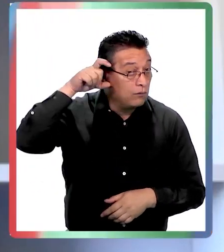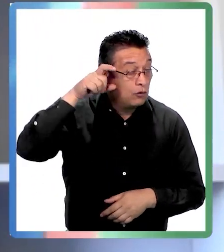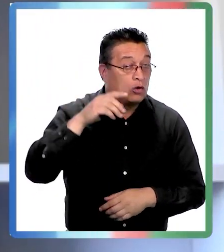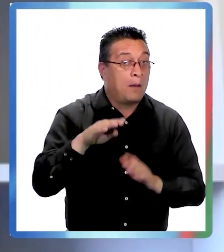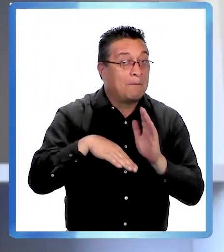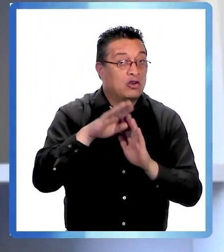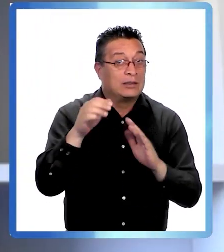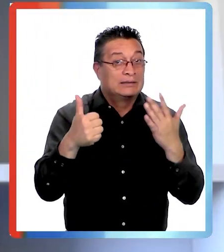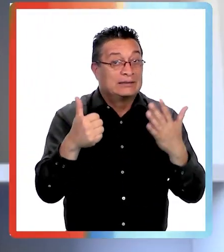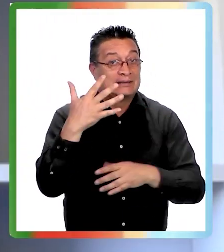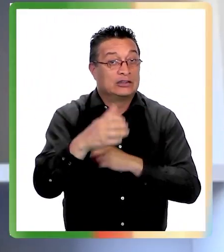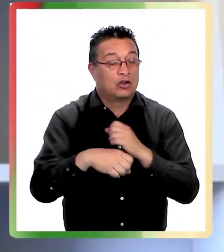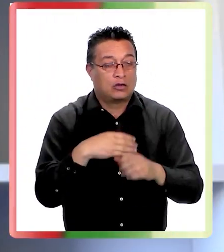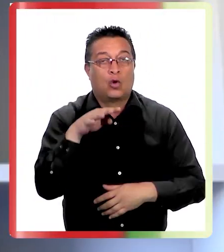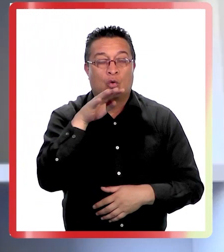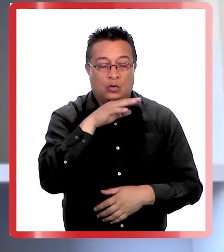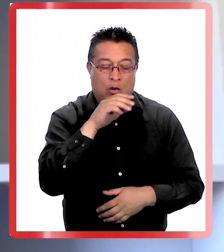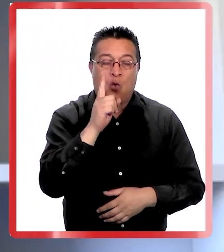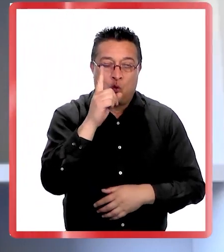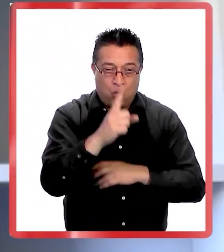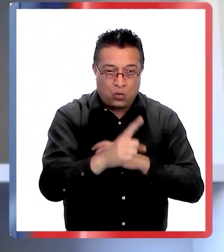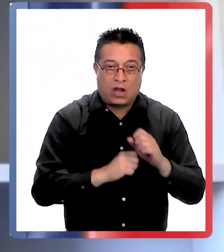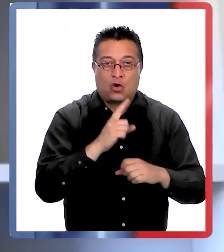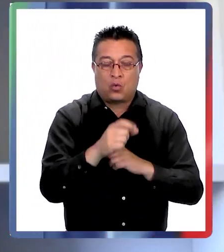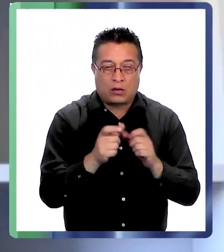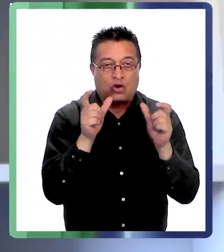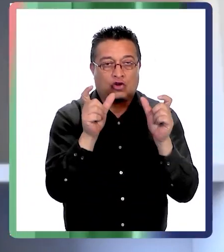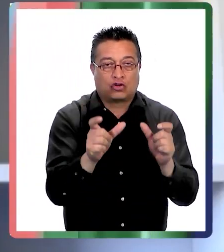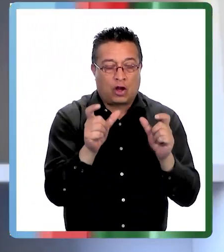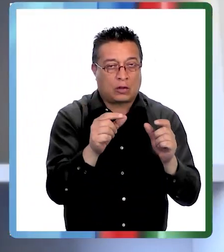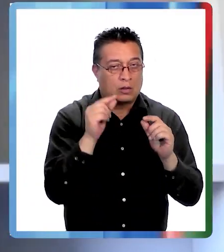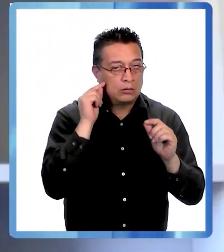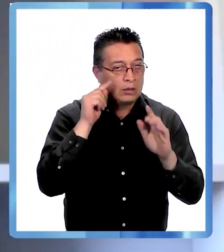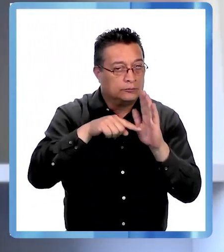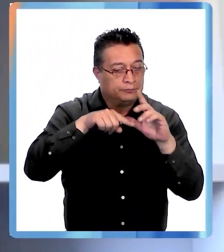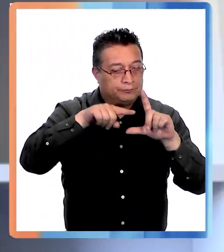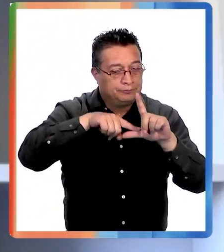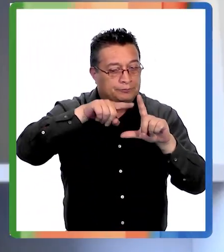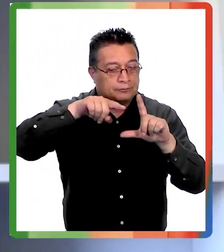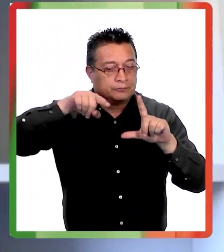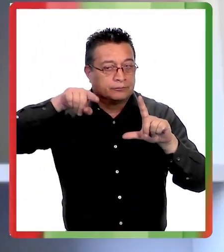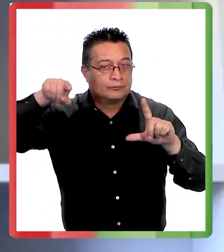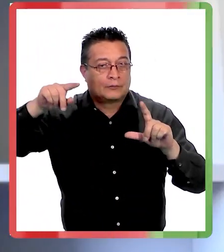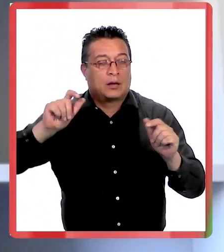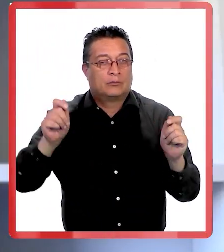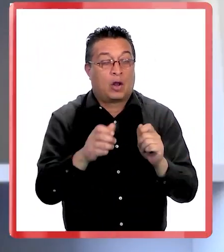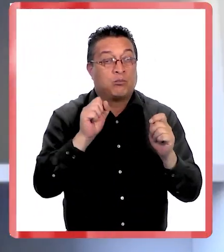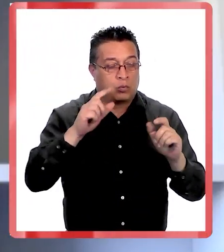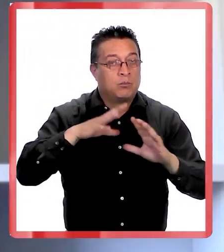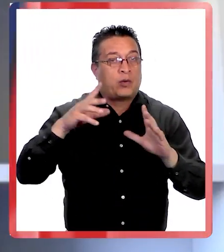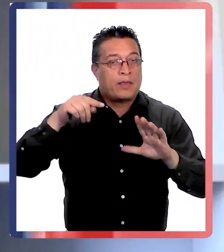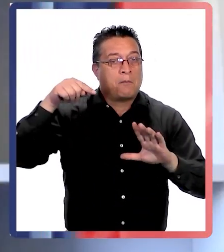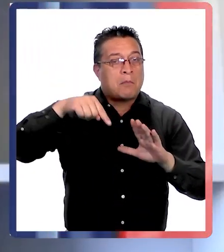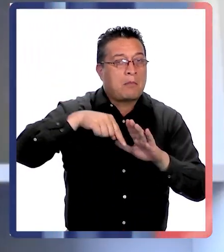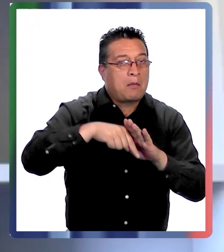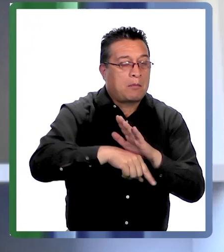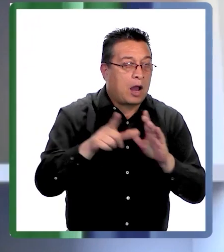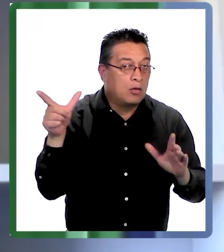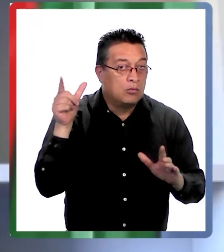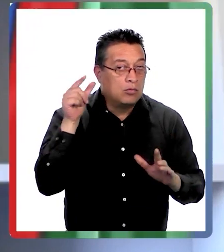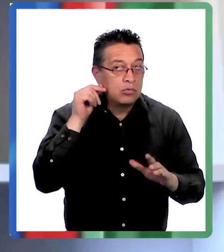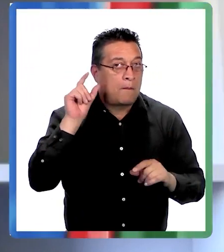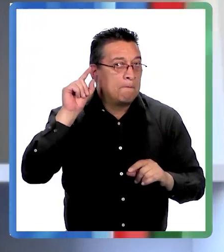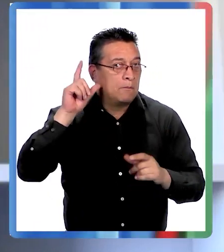de 65 años, también el control es anual, porque es necesario que se controlen para calibrar el audífono, porque como la hipoacusia puede ir